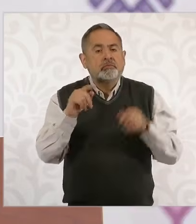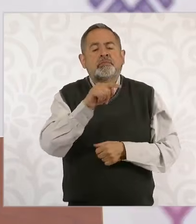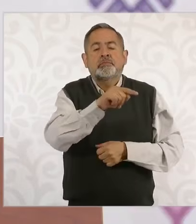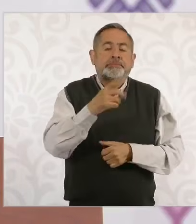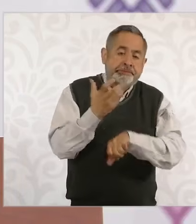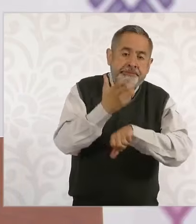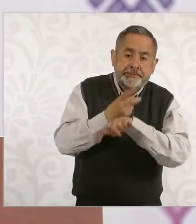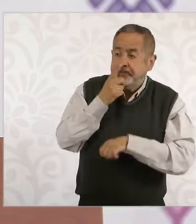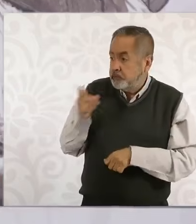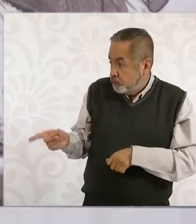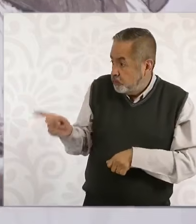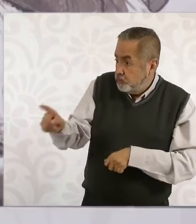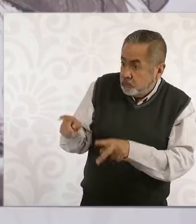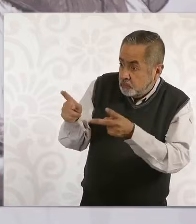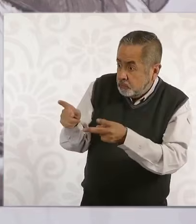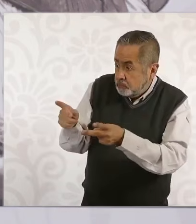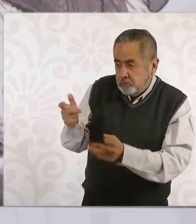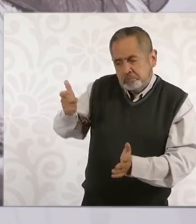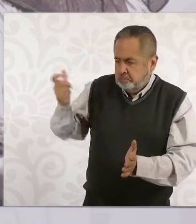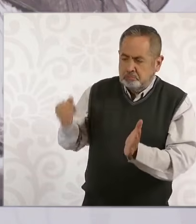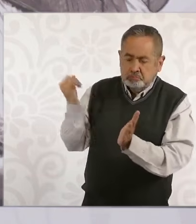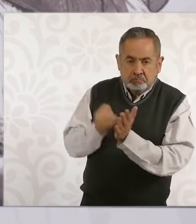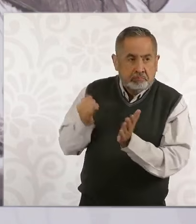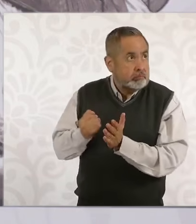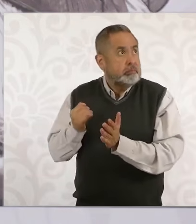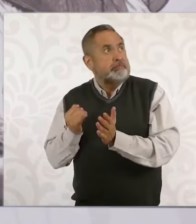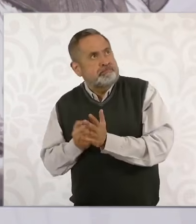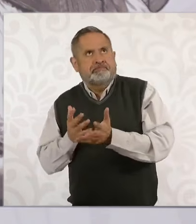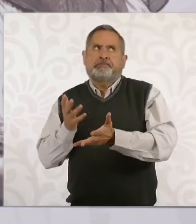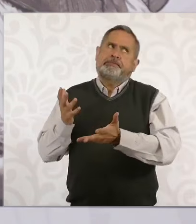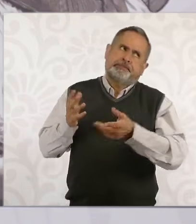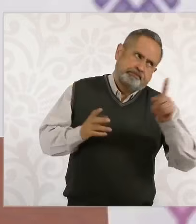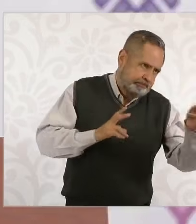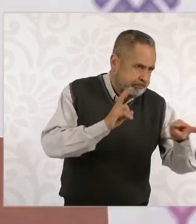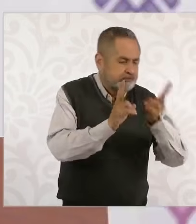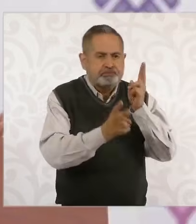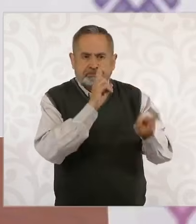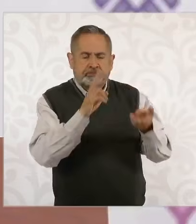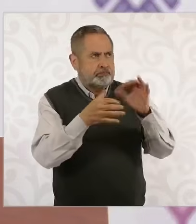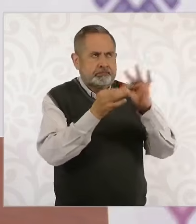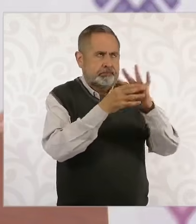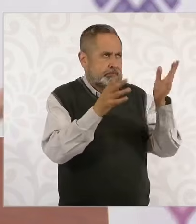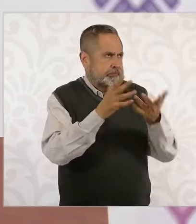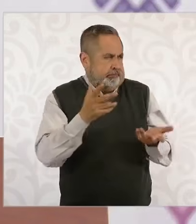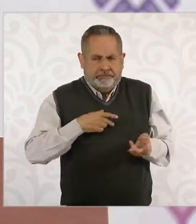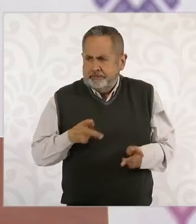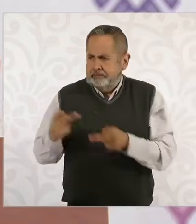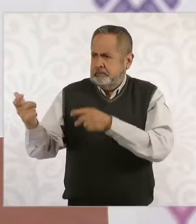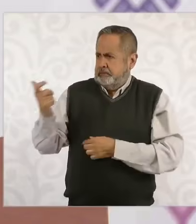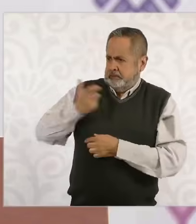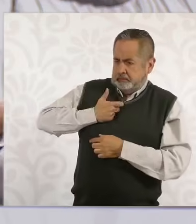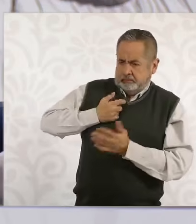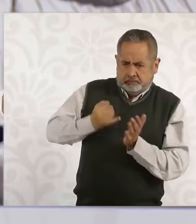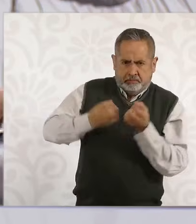venda a Cuba. Por eso estamos buscando todas las vías diplomáticas para poder resolver ese problema, que no